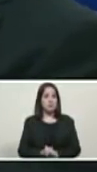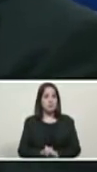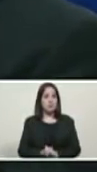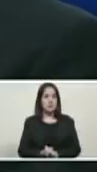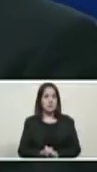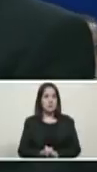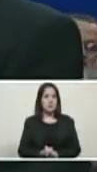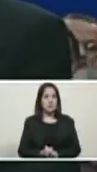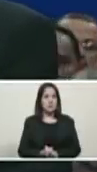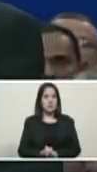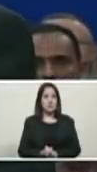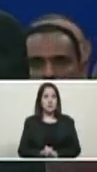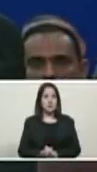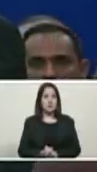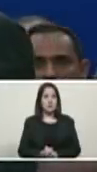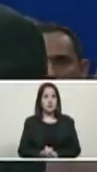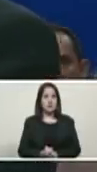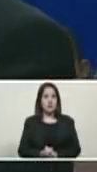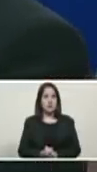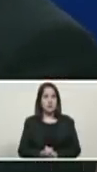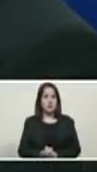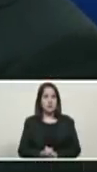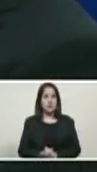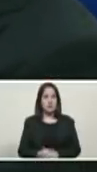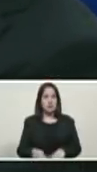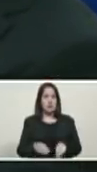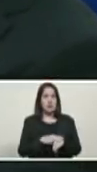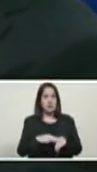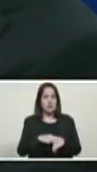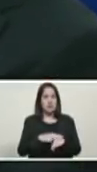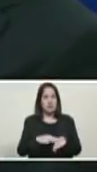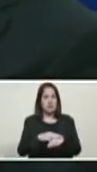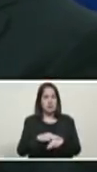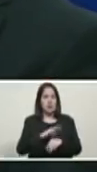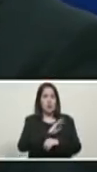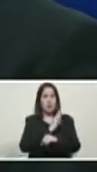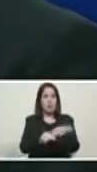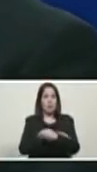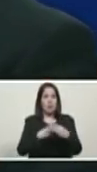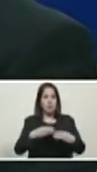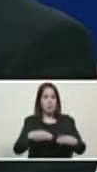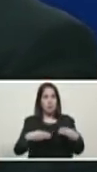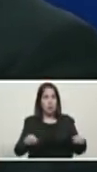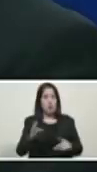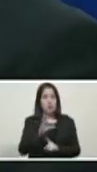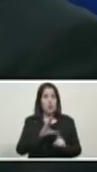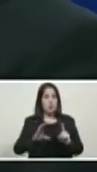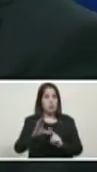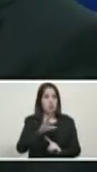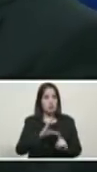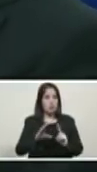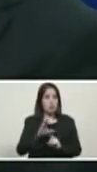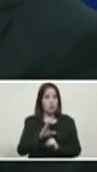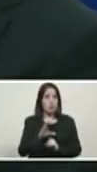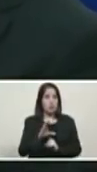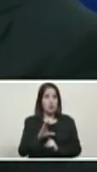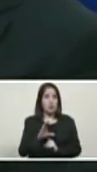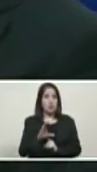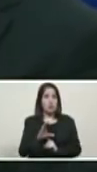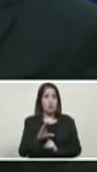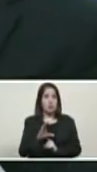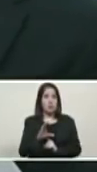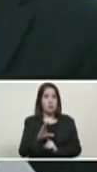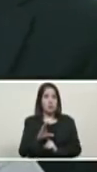trabajo que se vino realizando desde el ministerio del poder popular para la cultura en el instituto de patrimonio cultural que fue el registro del patrimonio cultural